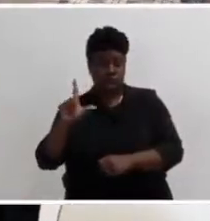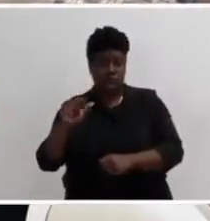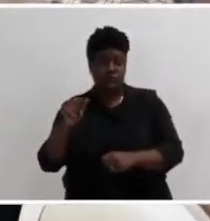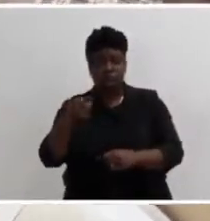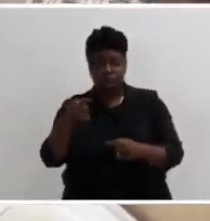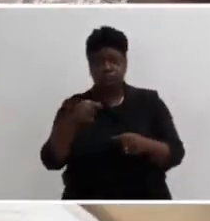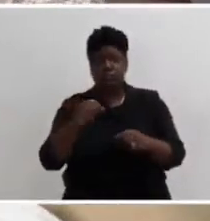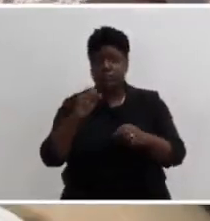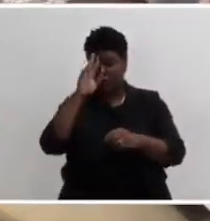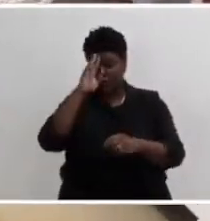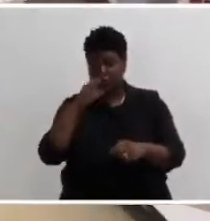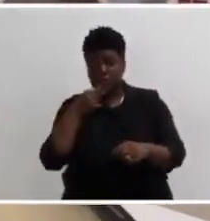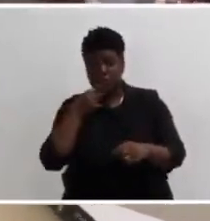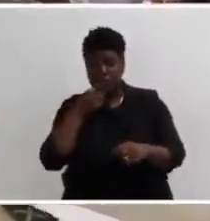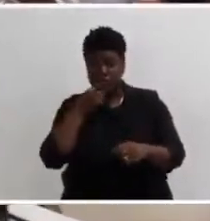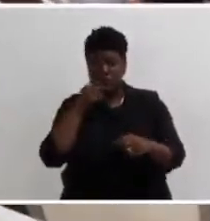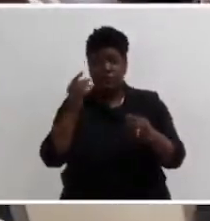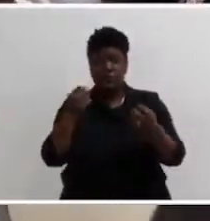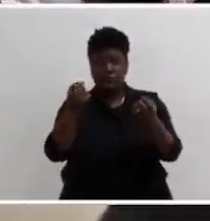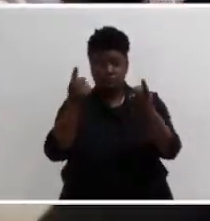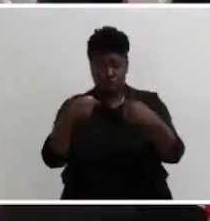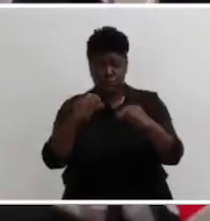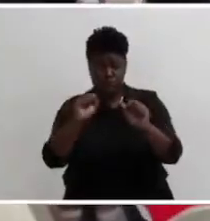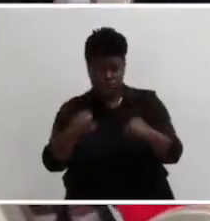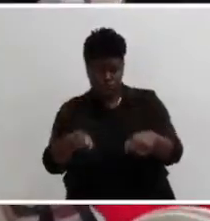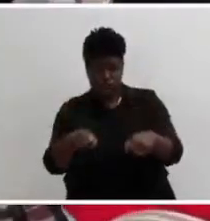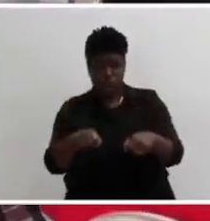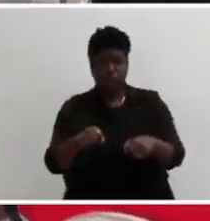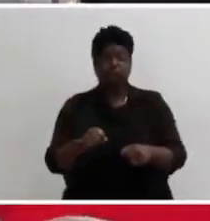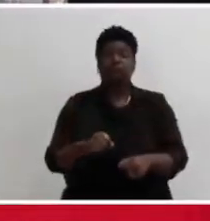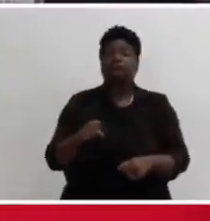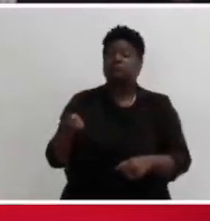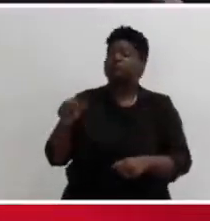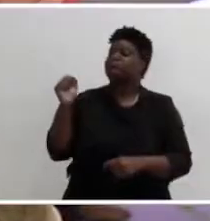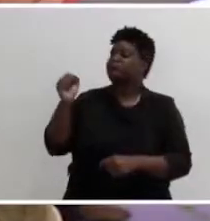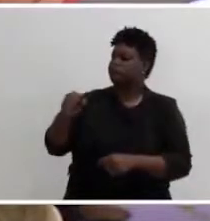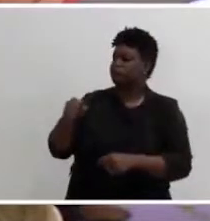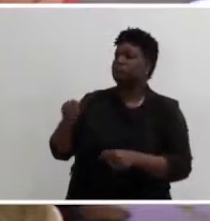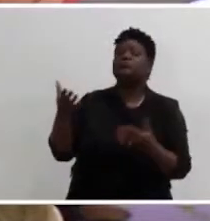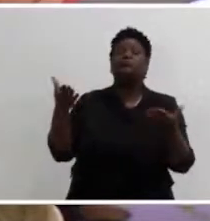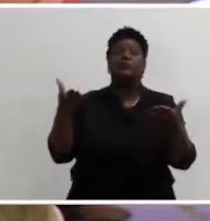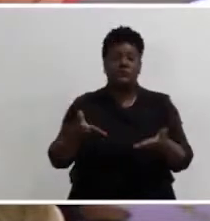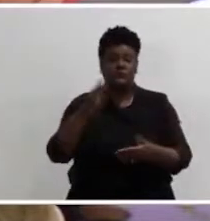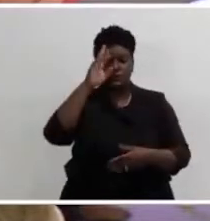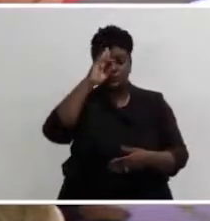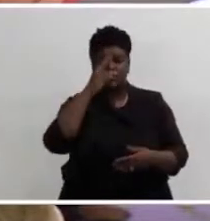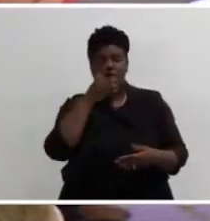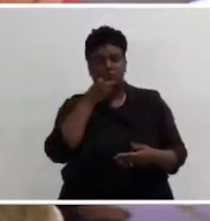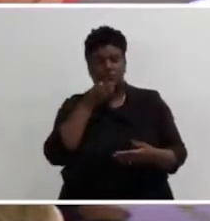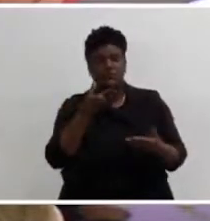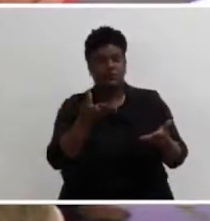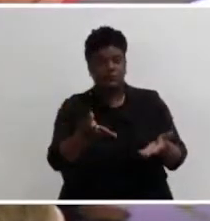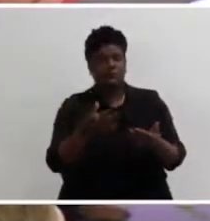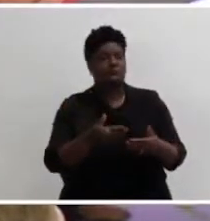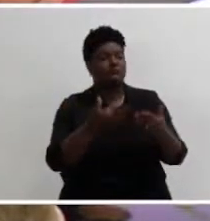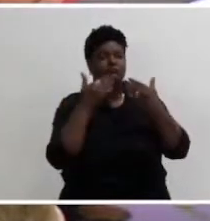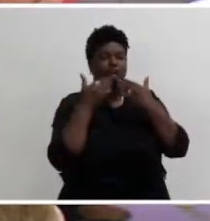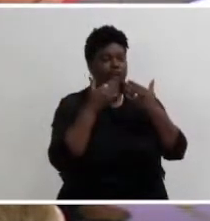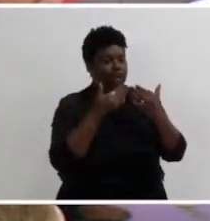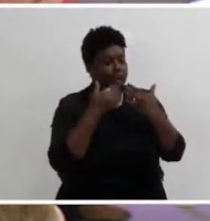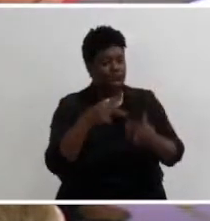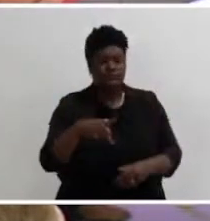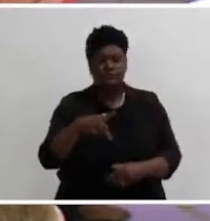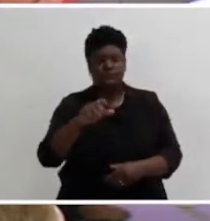aquí con nosotros, compartiendo su vasta experiencia con el tema de hoy. Gracias, thank you, Mr.